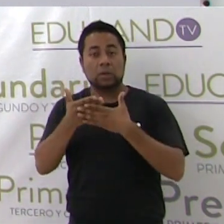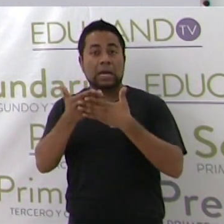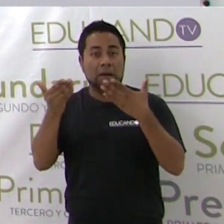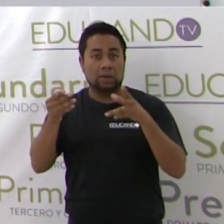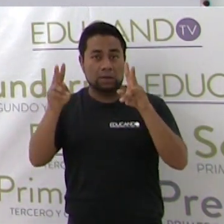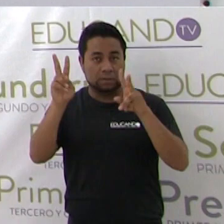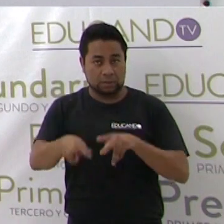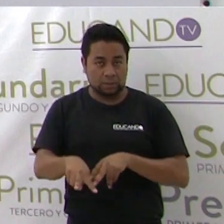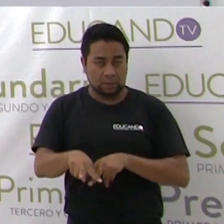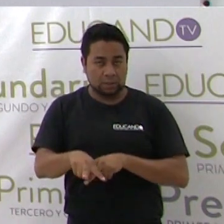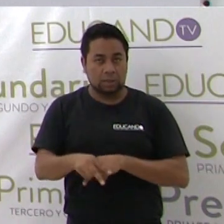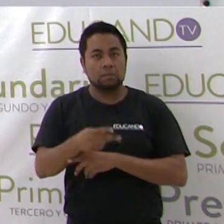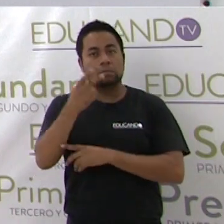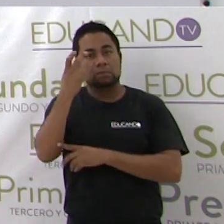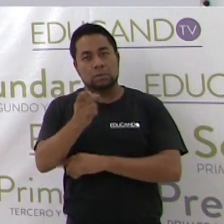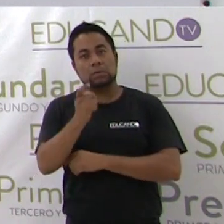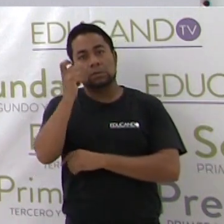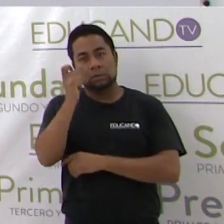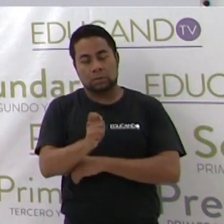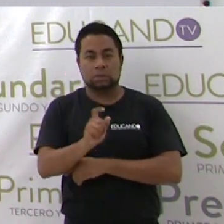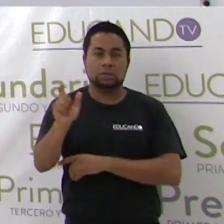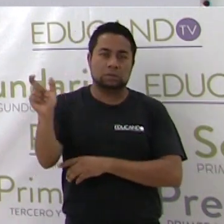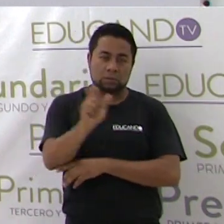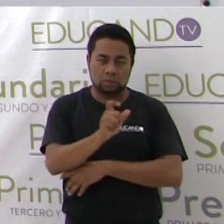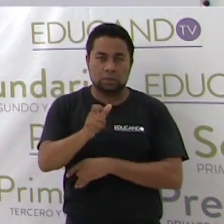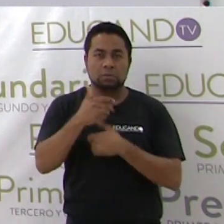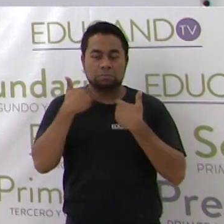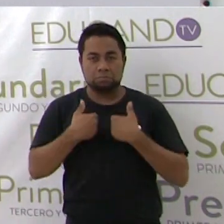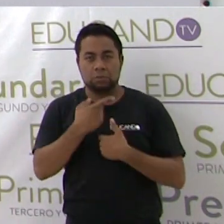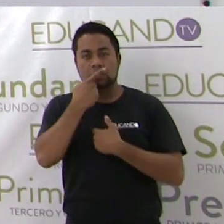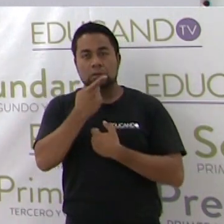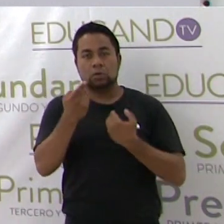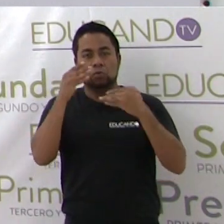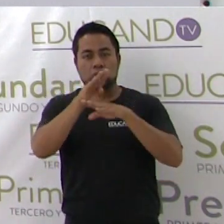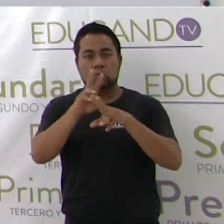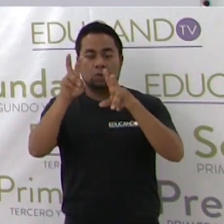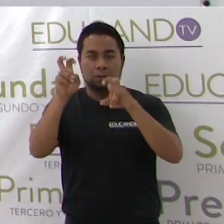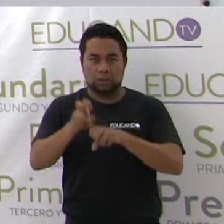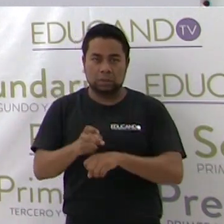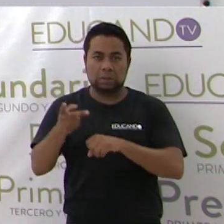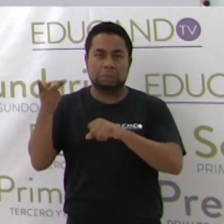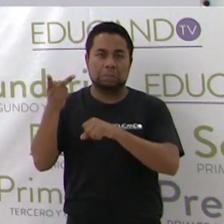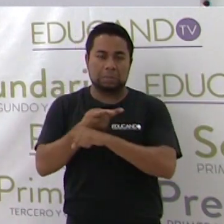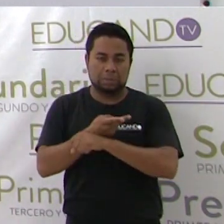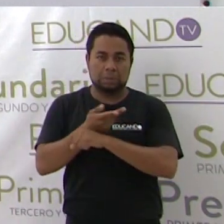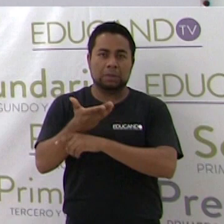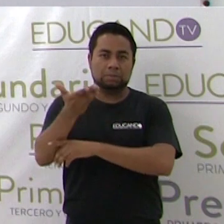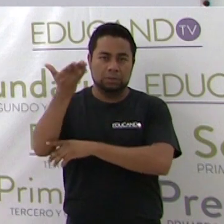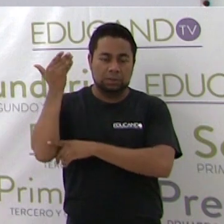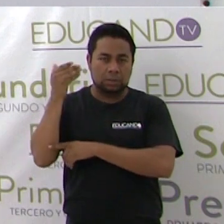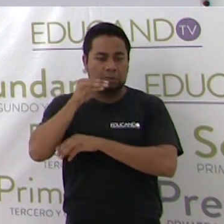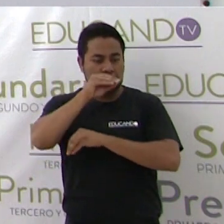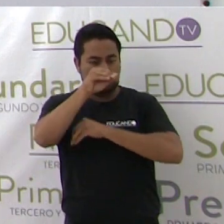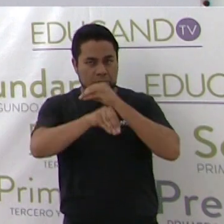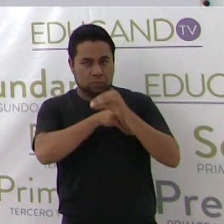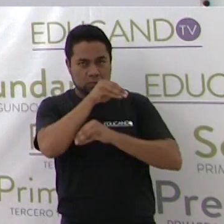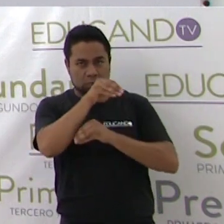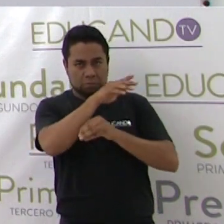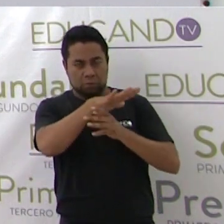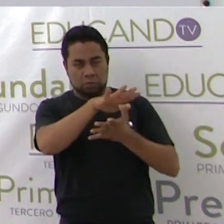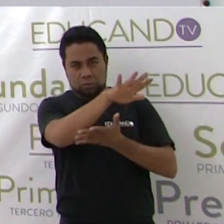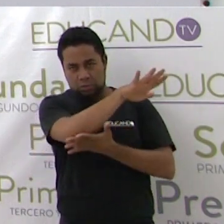¿verdad? Es por ello que cuando nosotros hablamos del pretérito, ubicamos en un